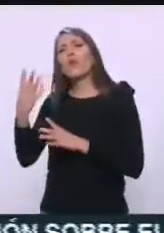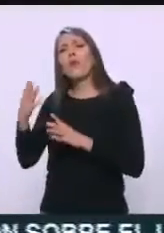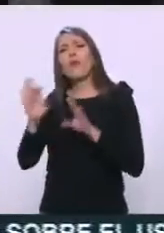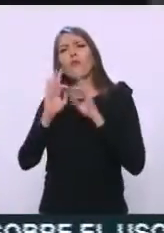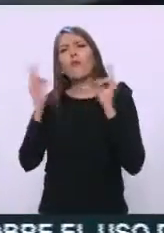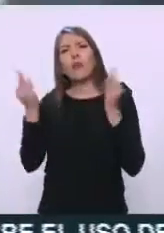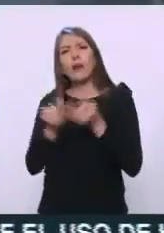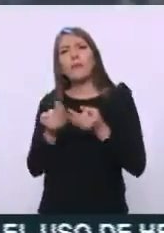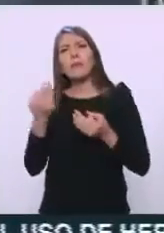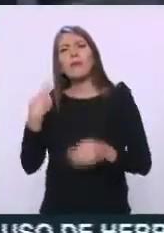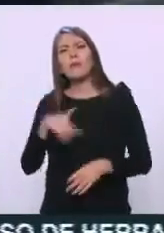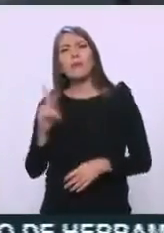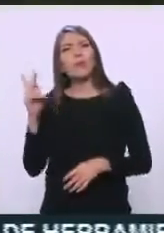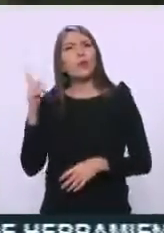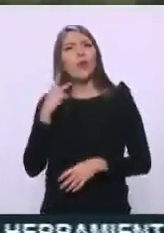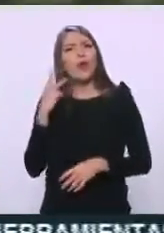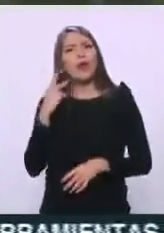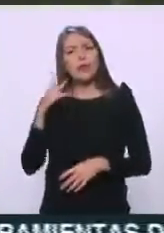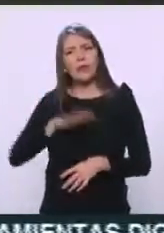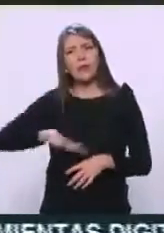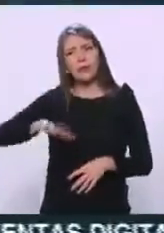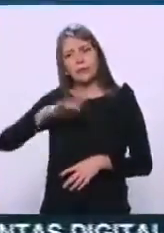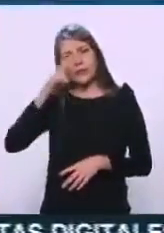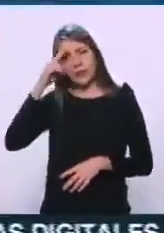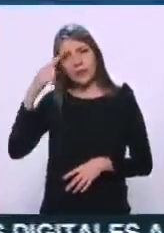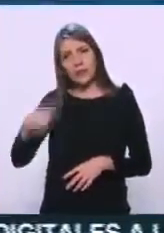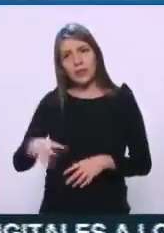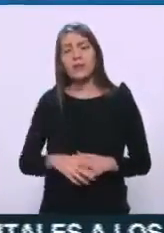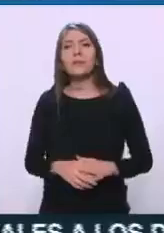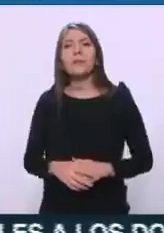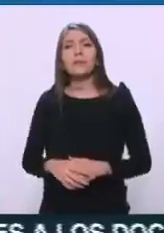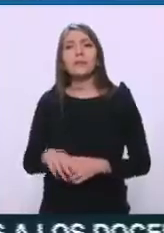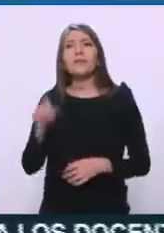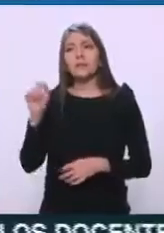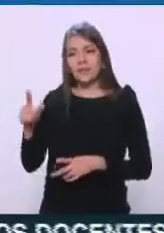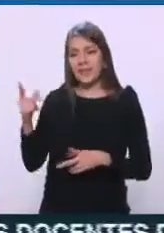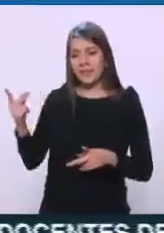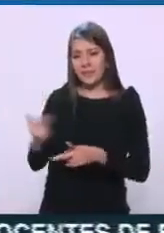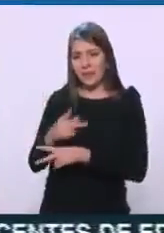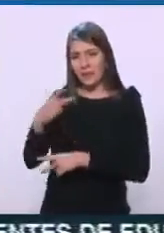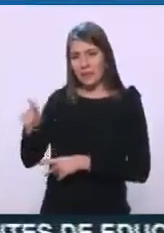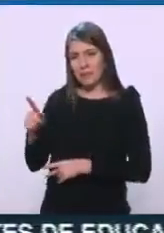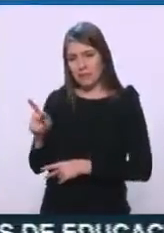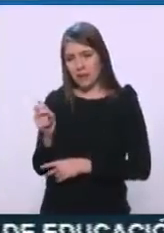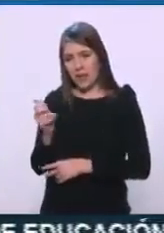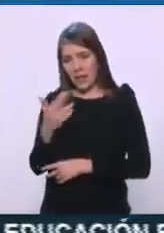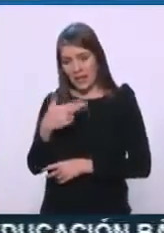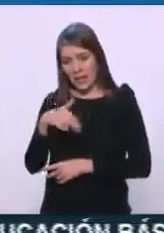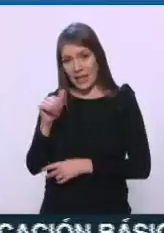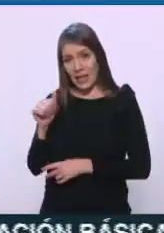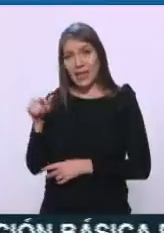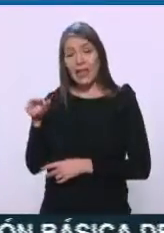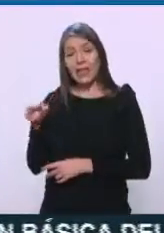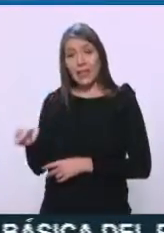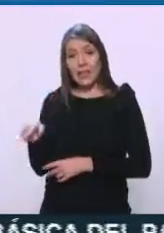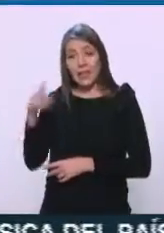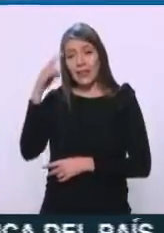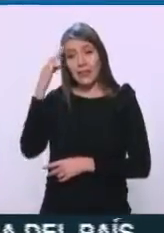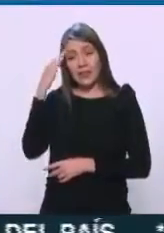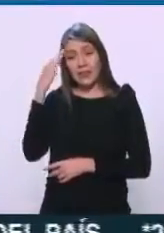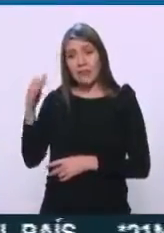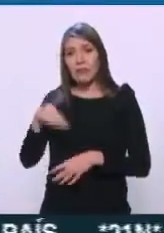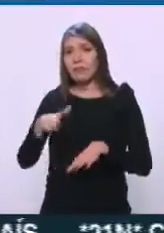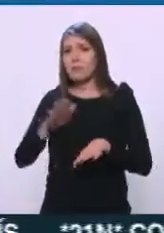mexicano. No hay duda que lo que ocurrió con Peña Nieto es el momento de mayor crisis de ese sistema